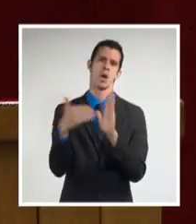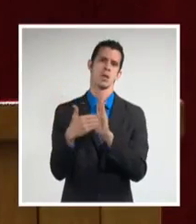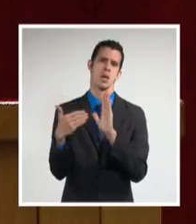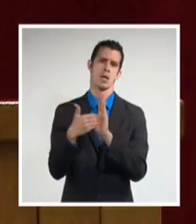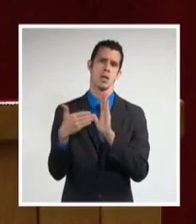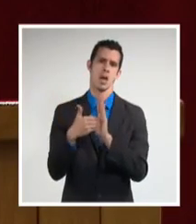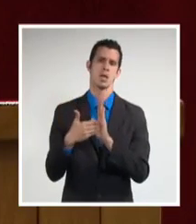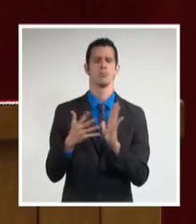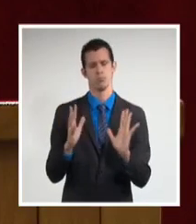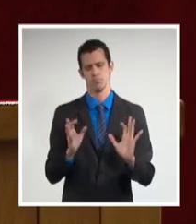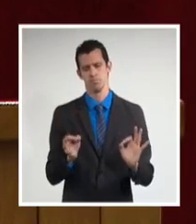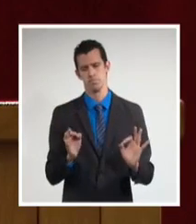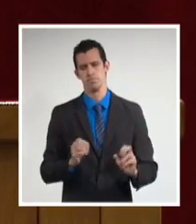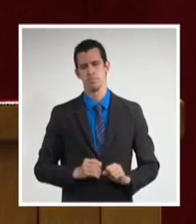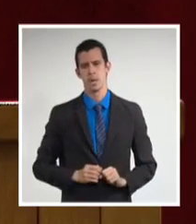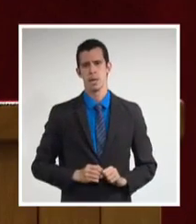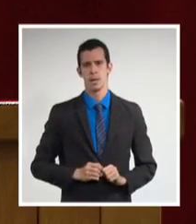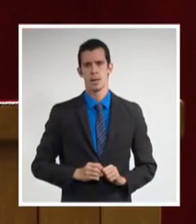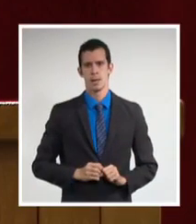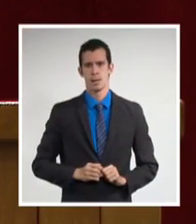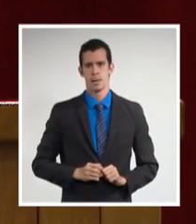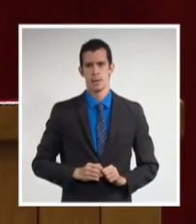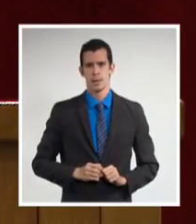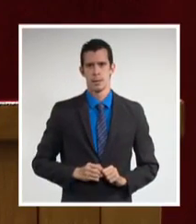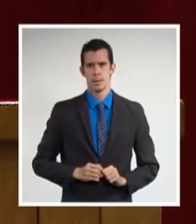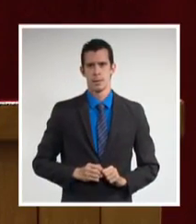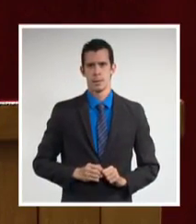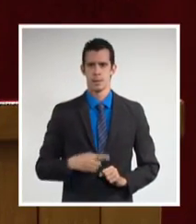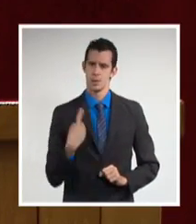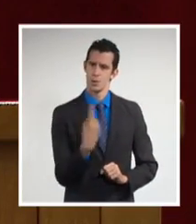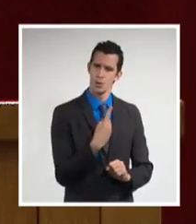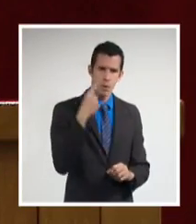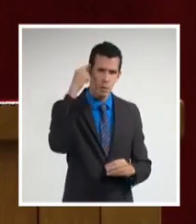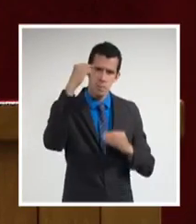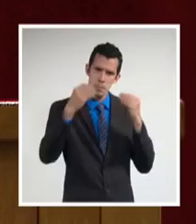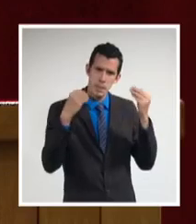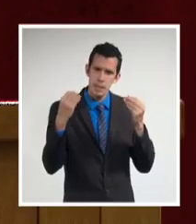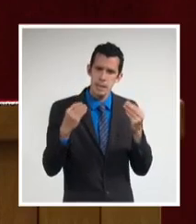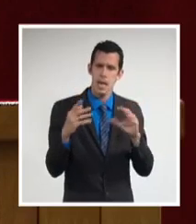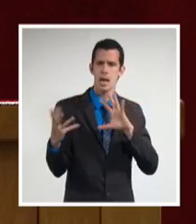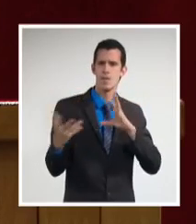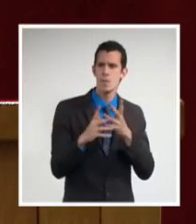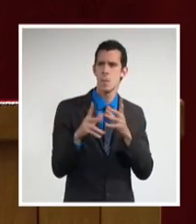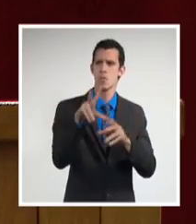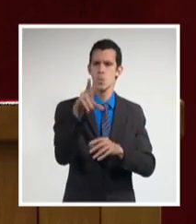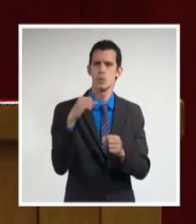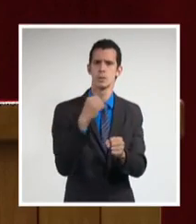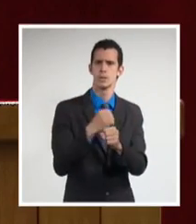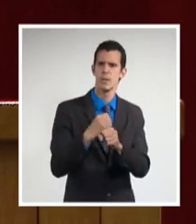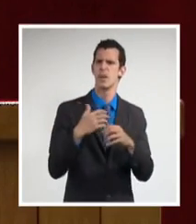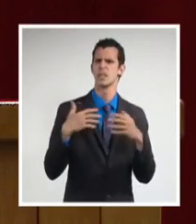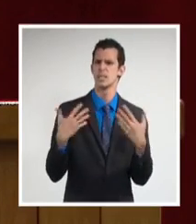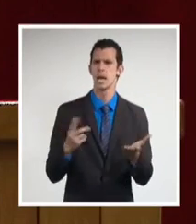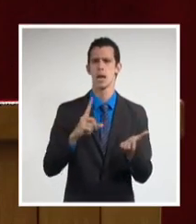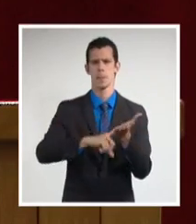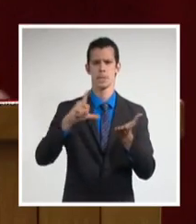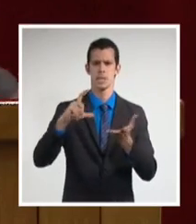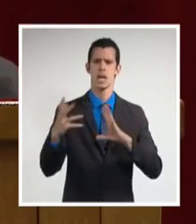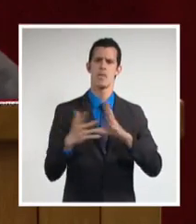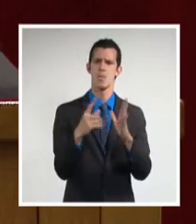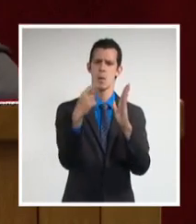derivaron políticas y acciones que siempre han formado parte de la labor del partido. Compañeras y compañeros,